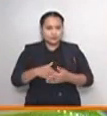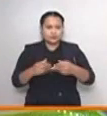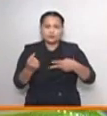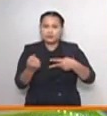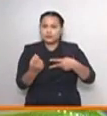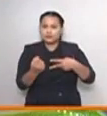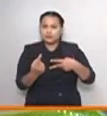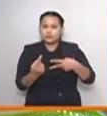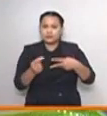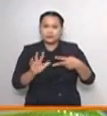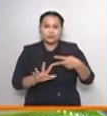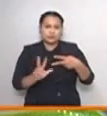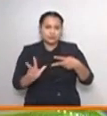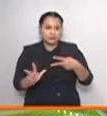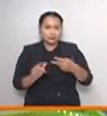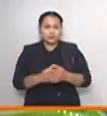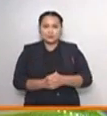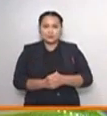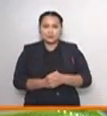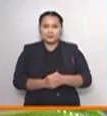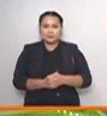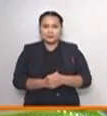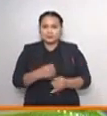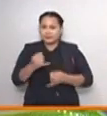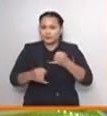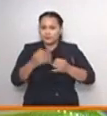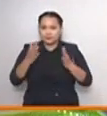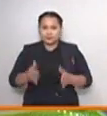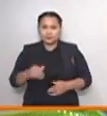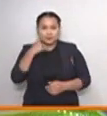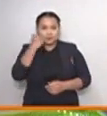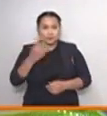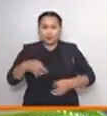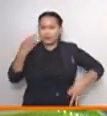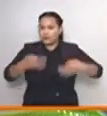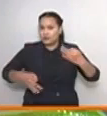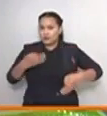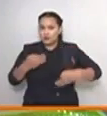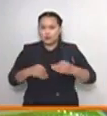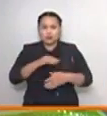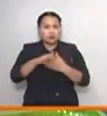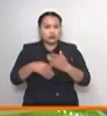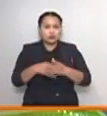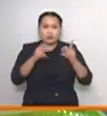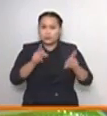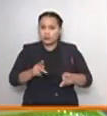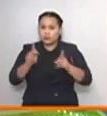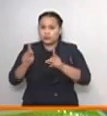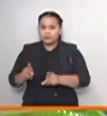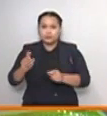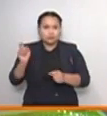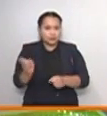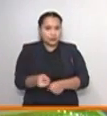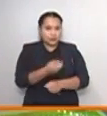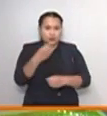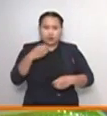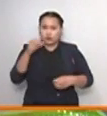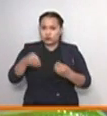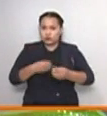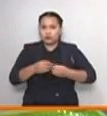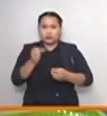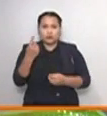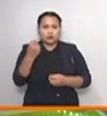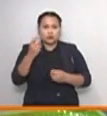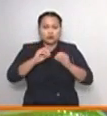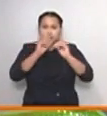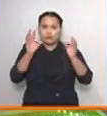11 y 53. Jugadores, quiero felicitar a todos los que hoy en el sorteo de las 11 de la mañana acertaron al 02 con